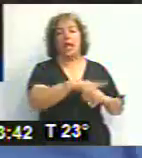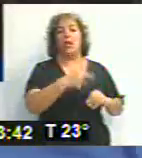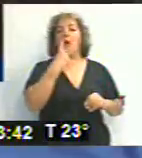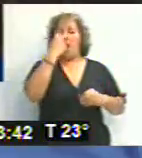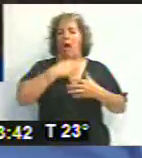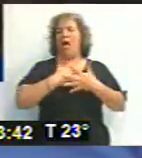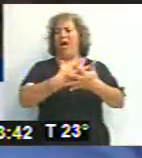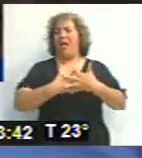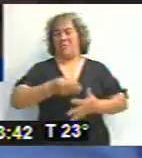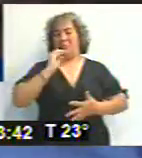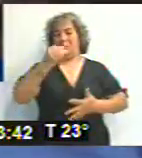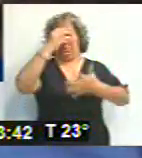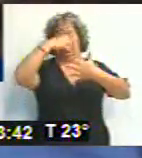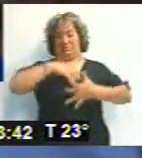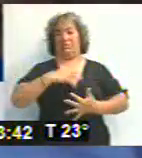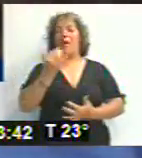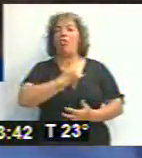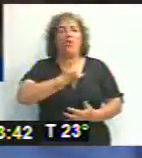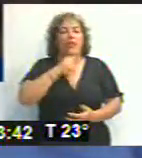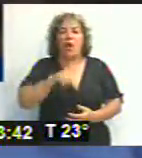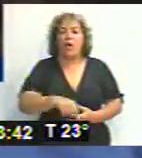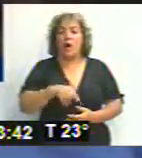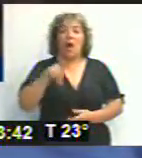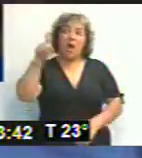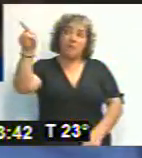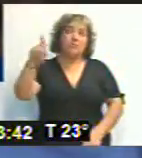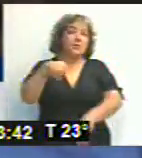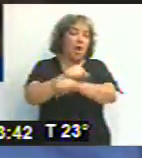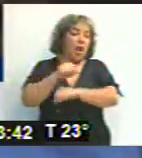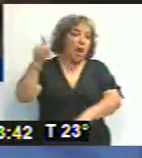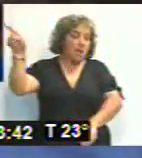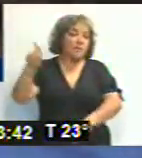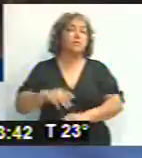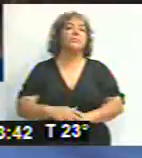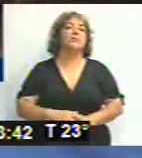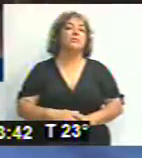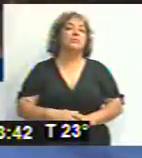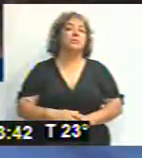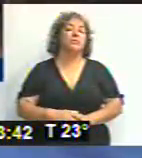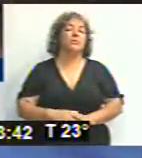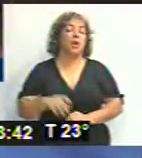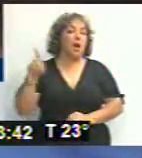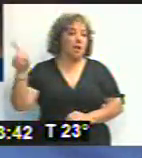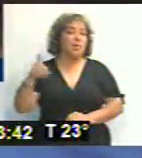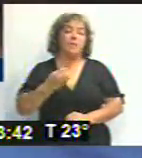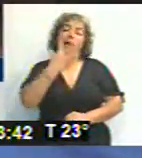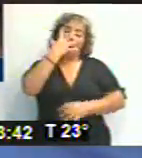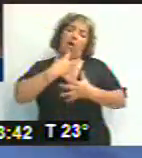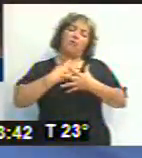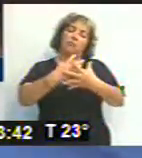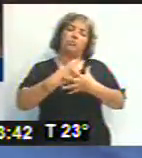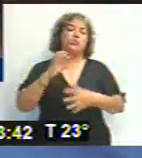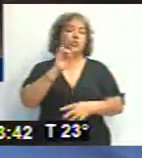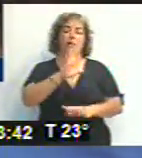intoxicado. ¿Dónde está en este momento? Aquí, pero aquí estaba bien, sí, estaba intoxicado